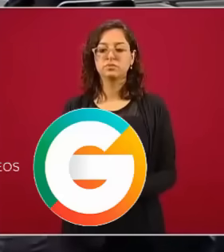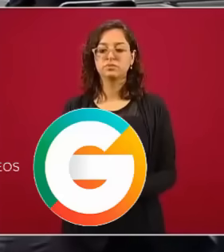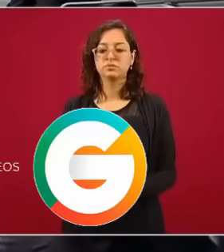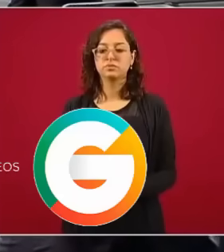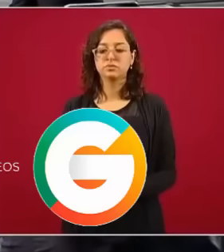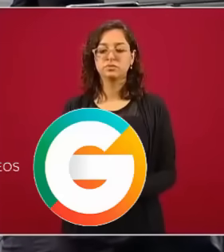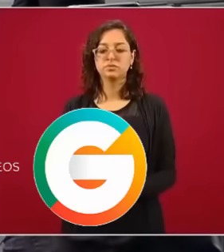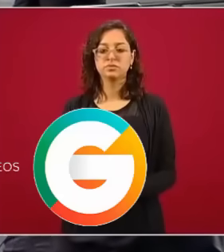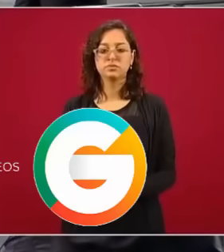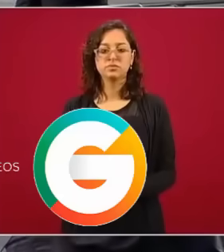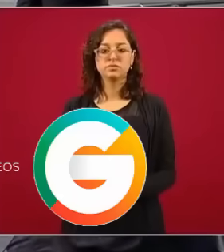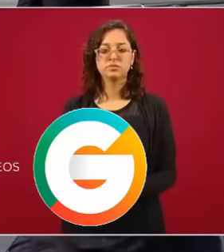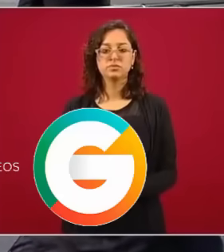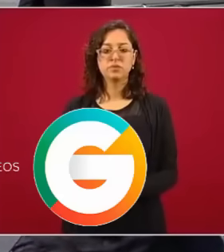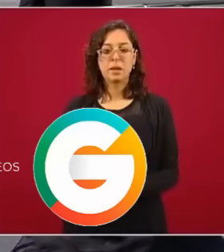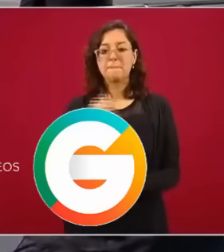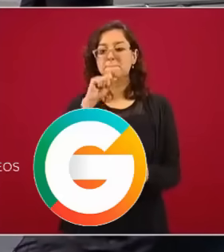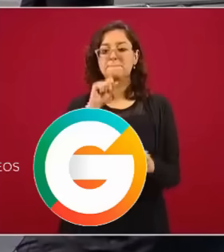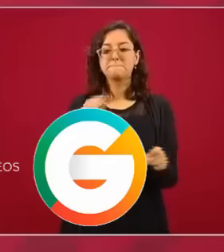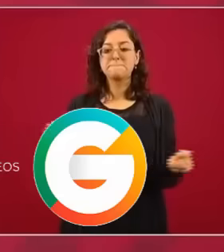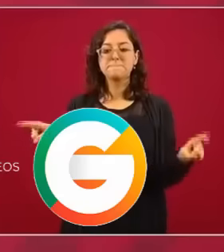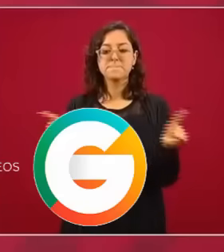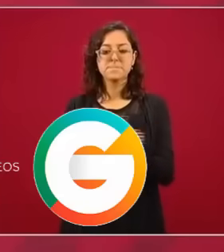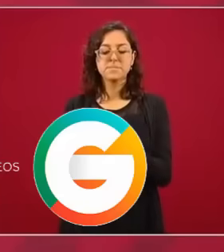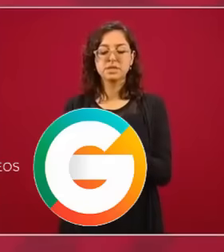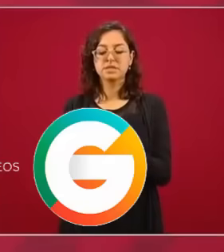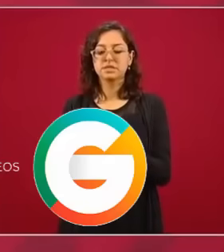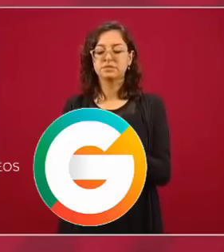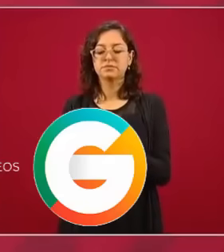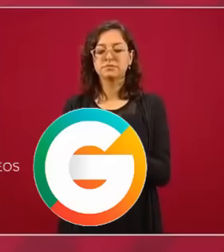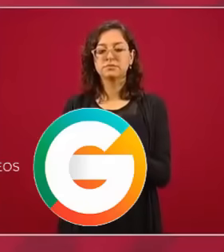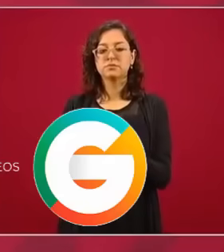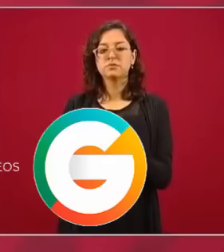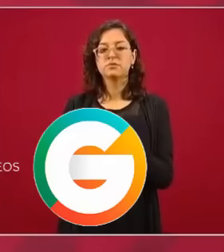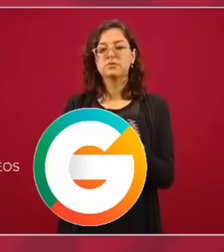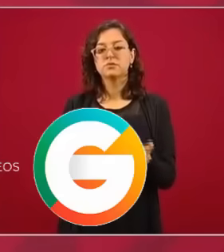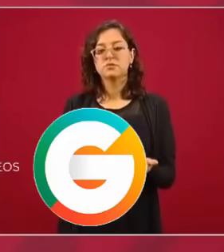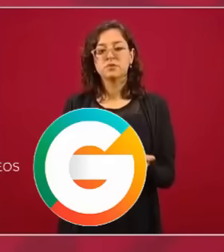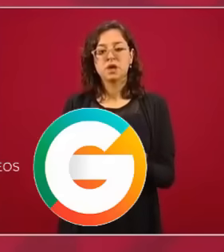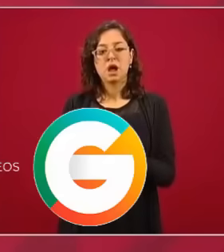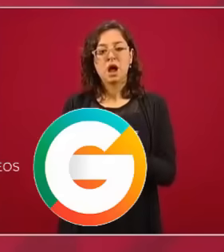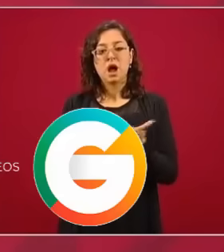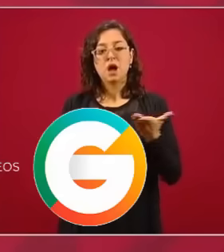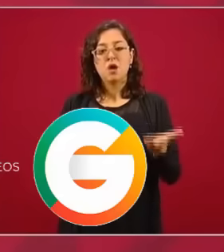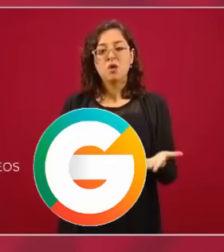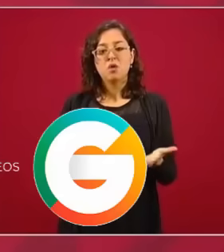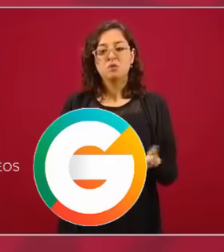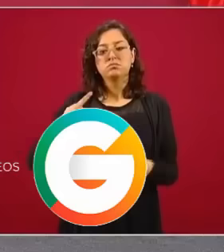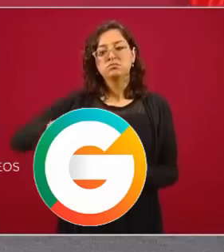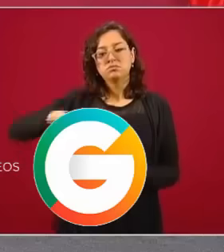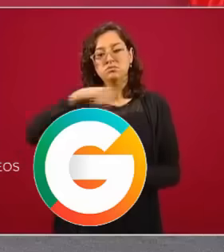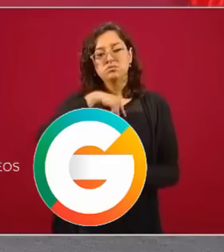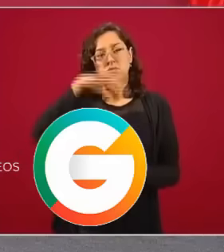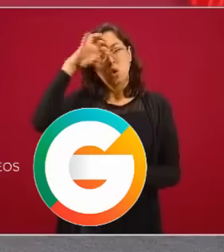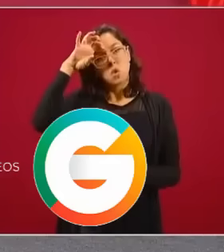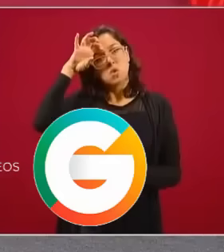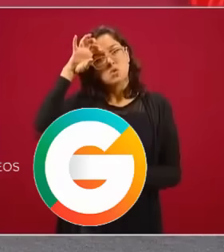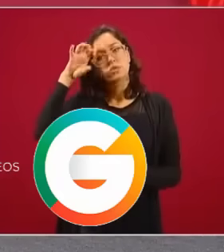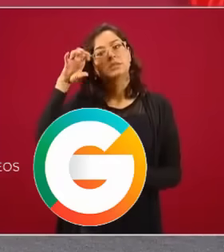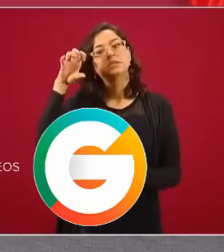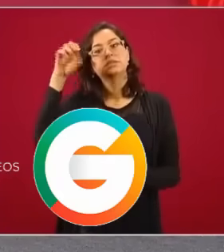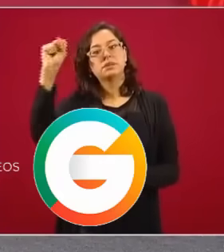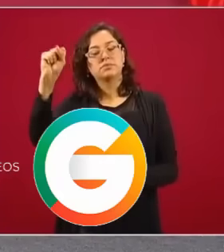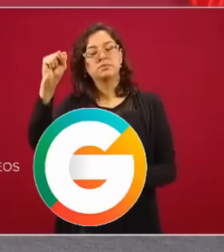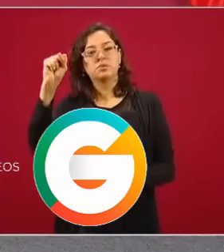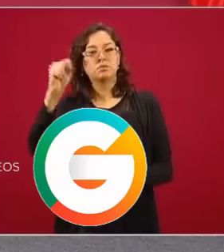Y lo mismo, en una concepción distinta, no se puede